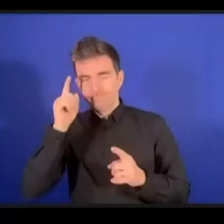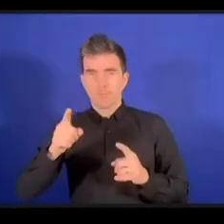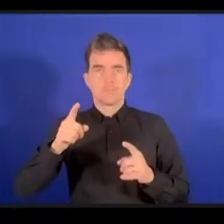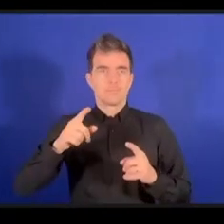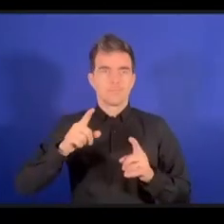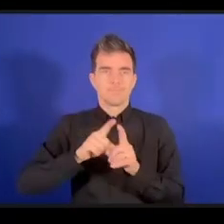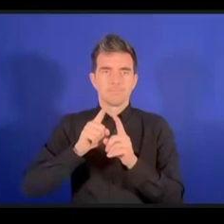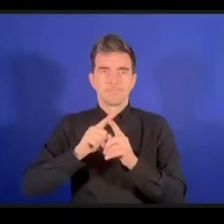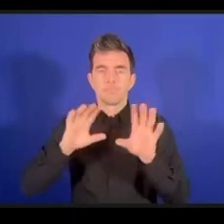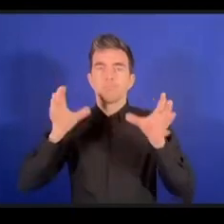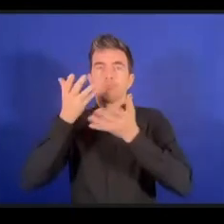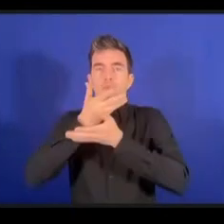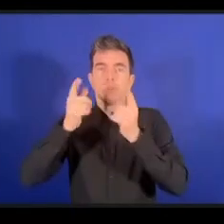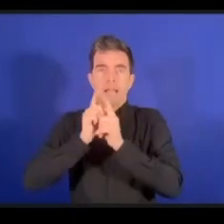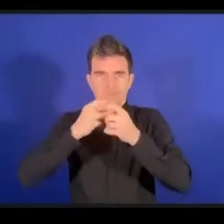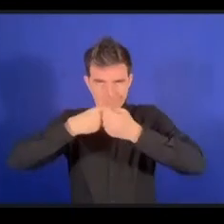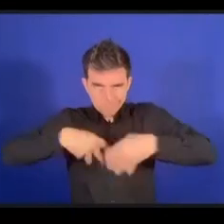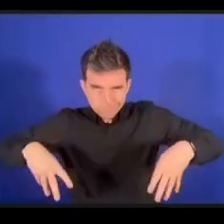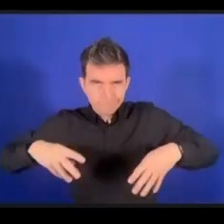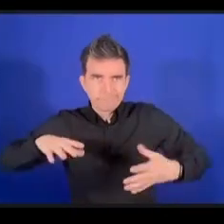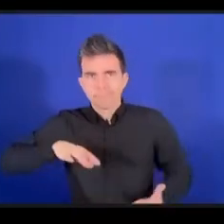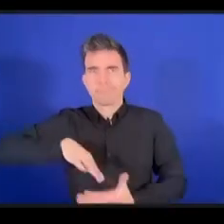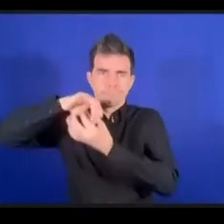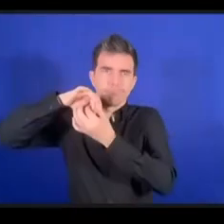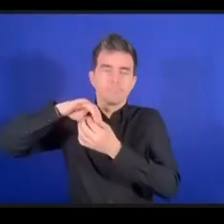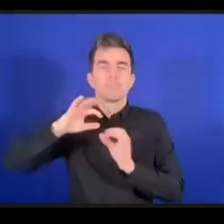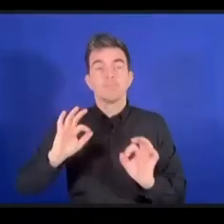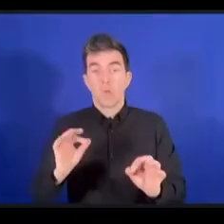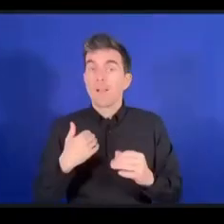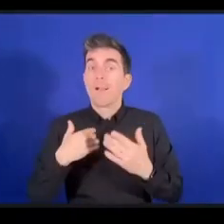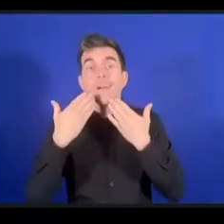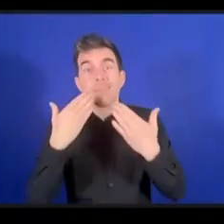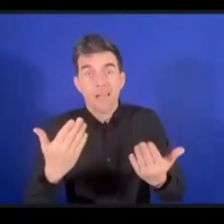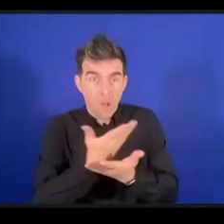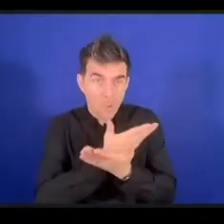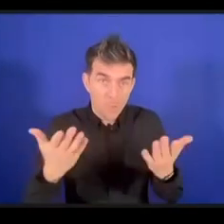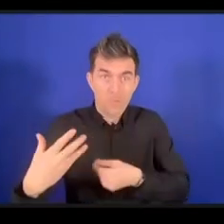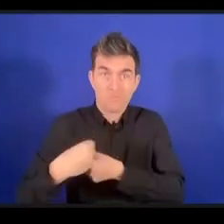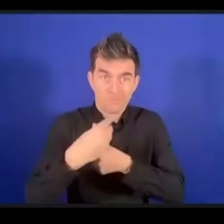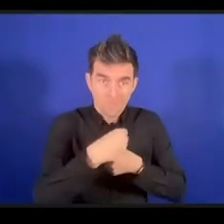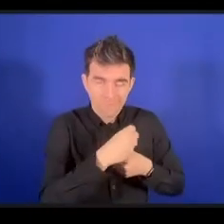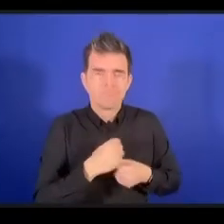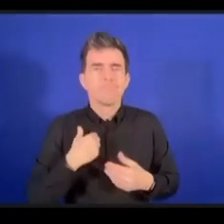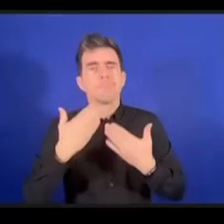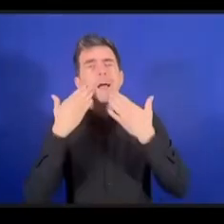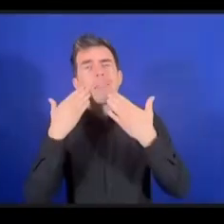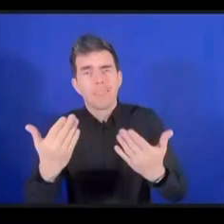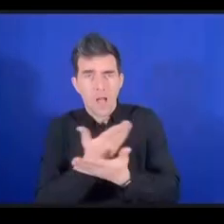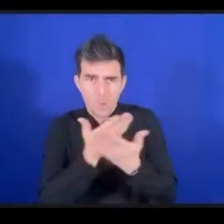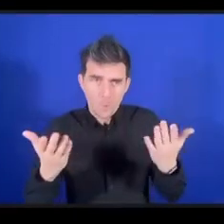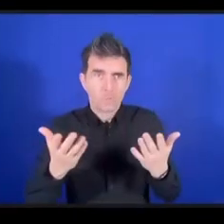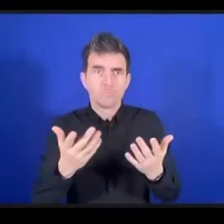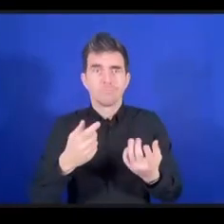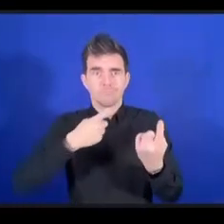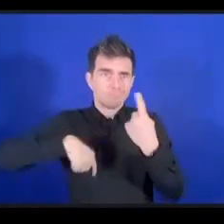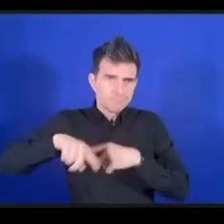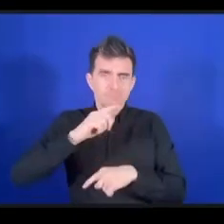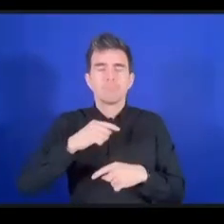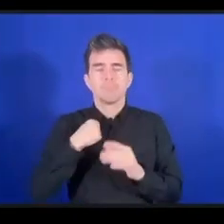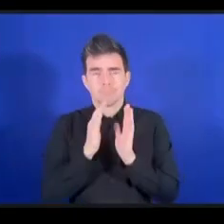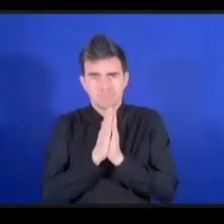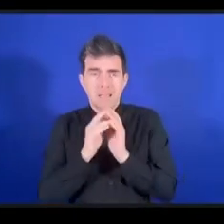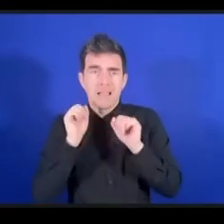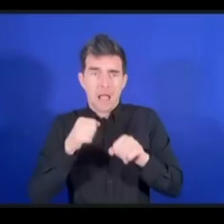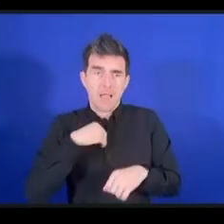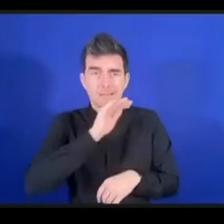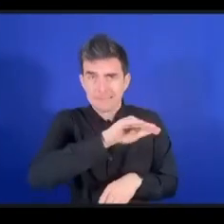su participación y gracias por habernos acompañado y demos las gracias a